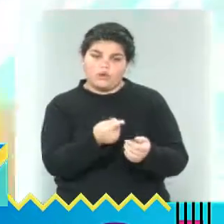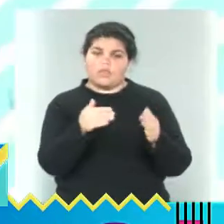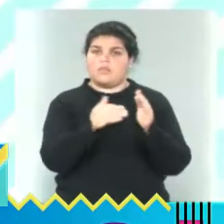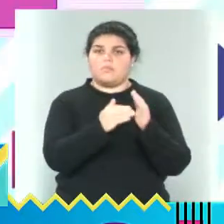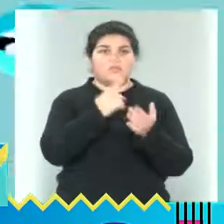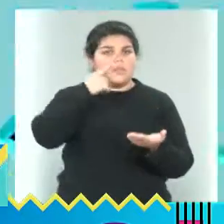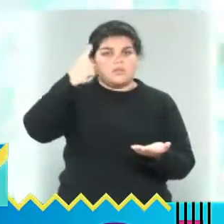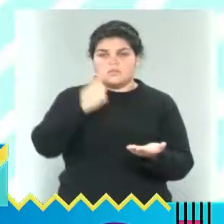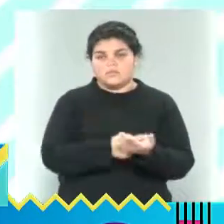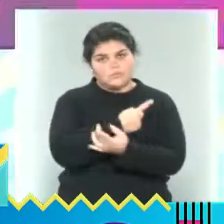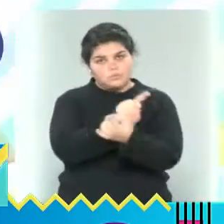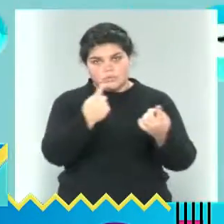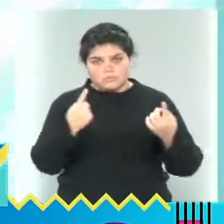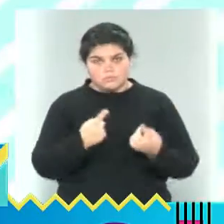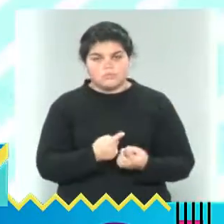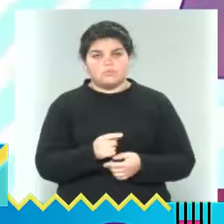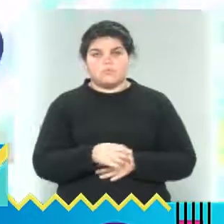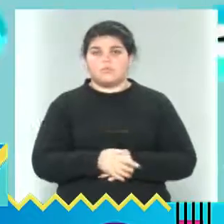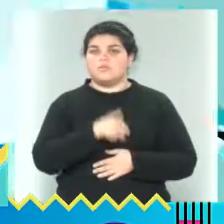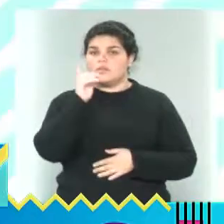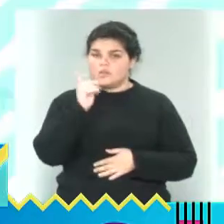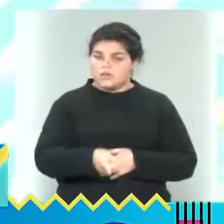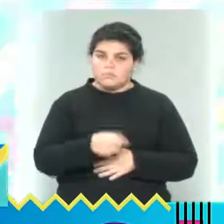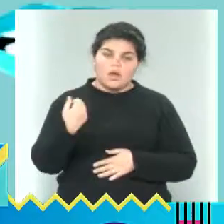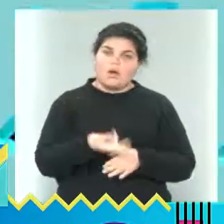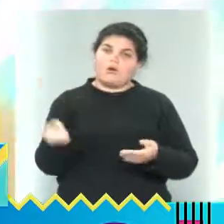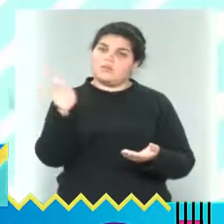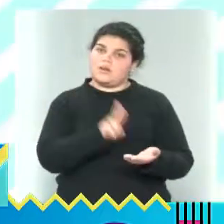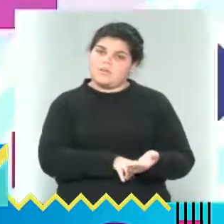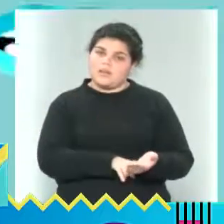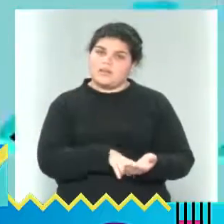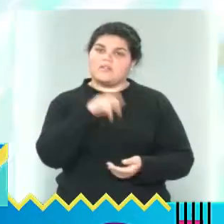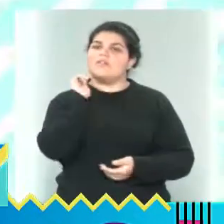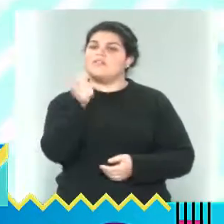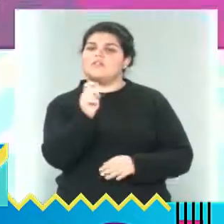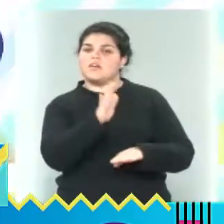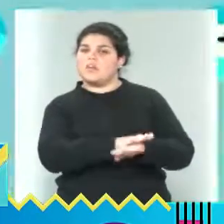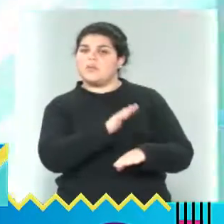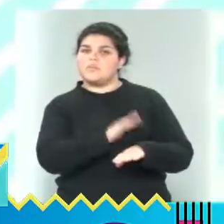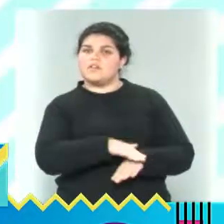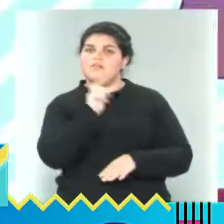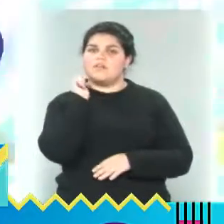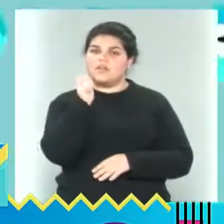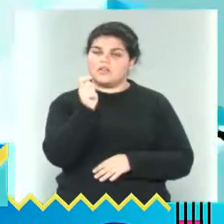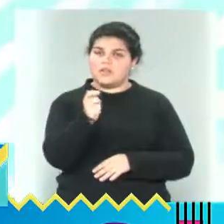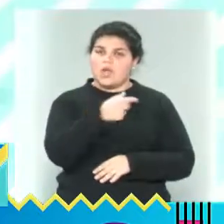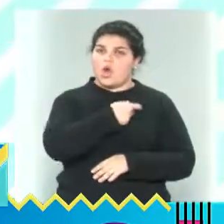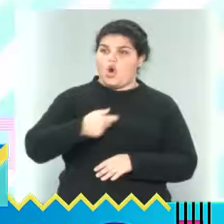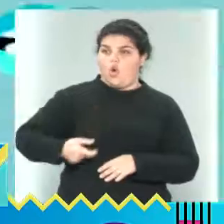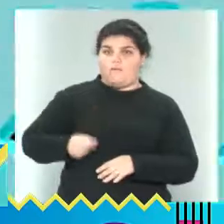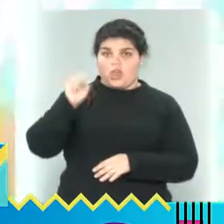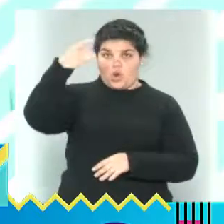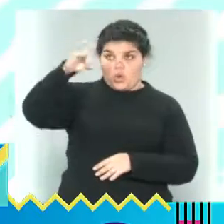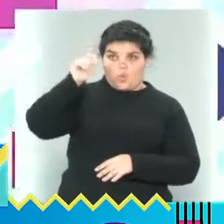decisiones, donde, vuelvo a insistir, la responsabilidad no siempre pasa por quien gobierna, quien